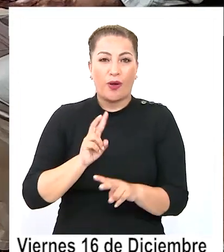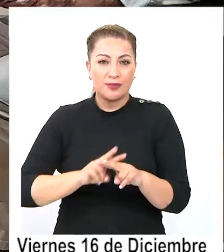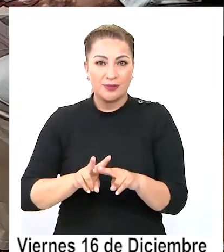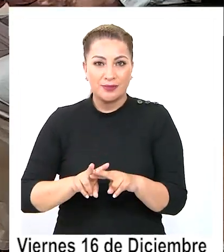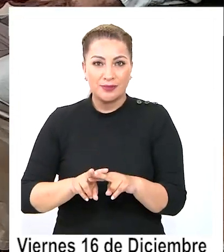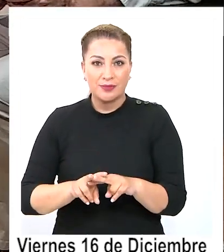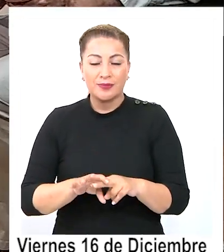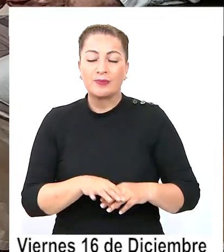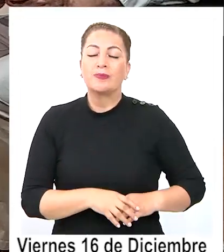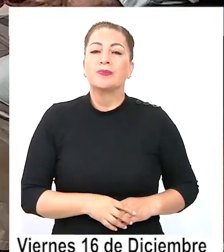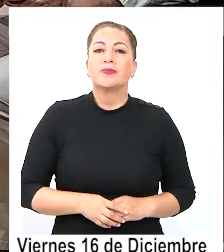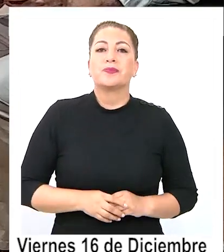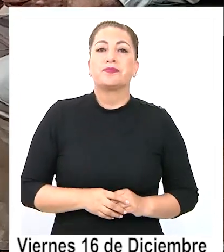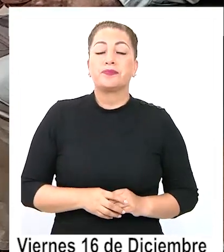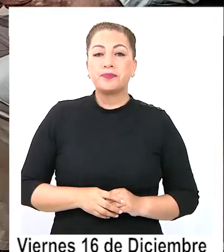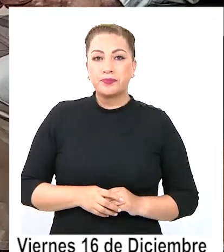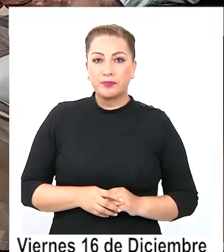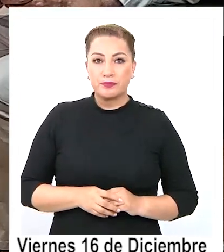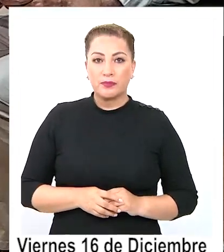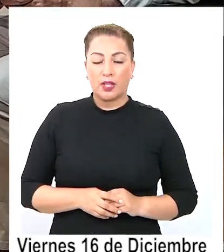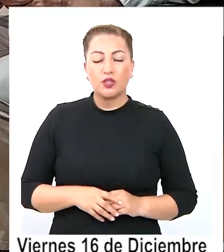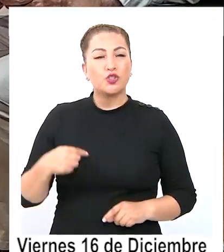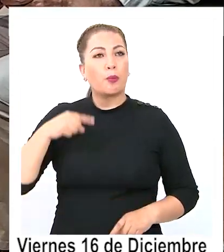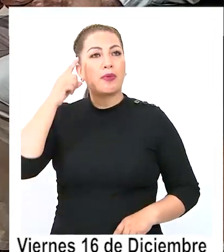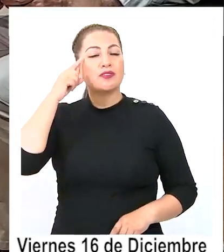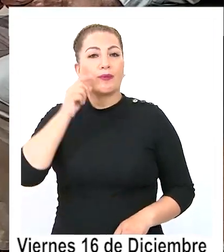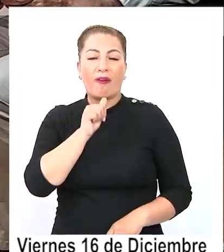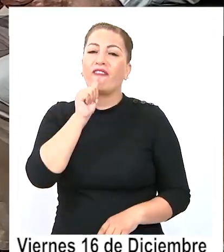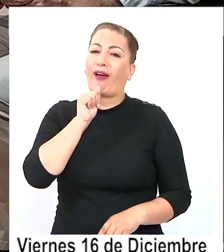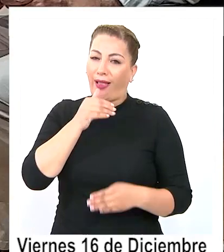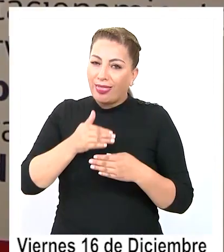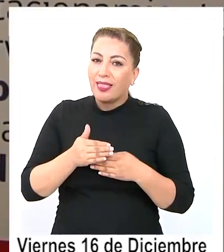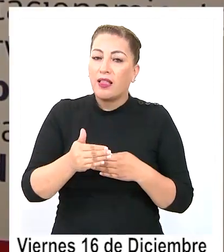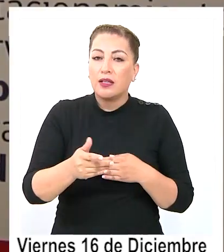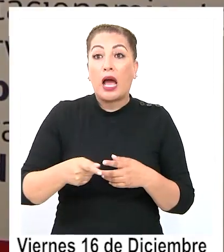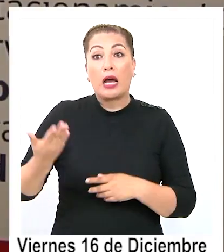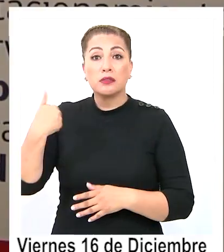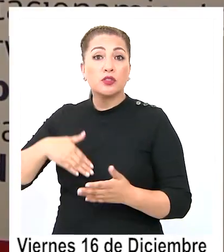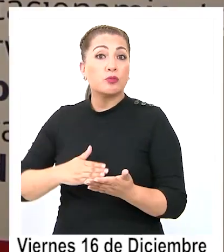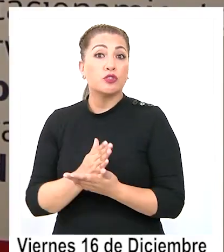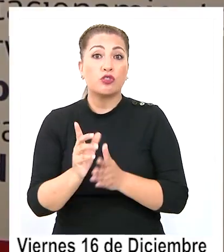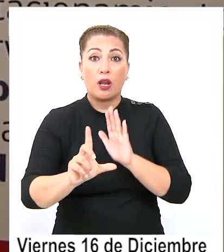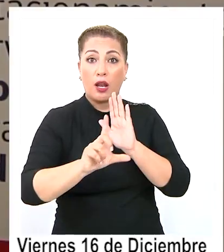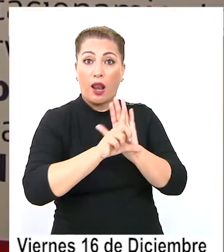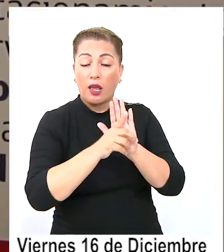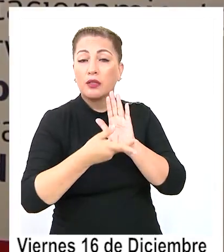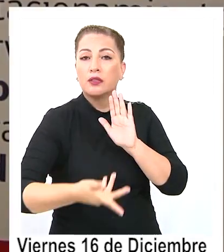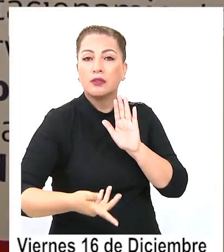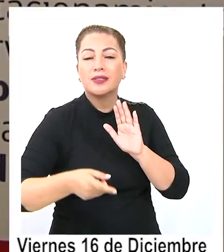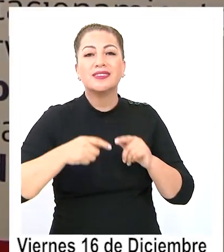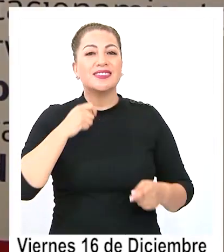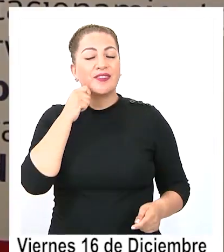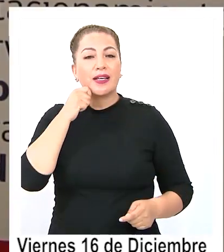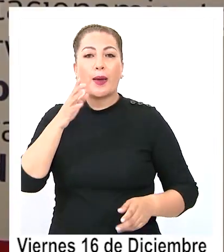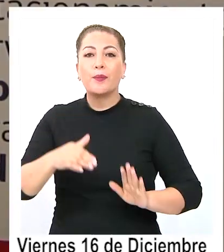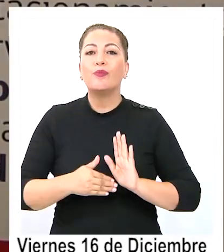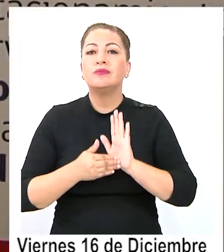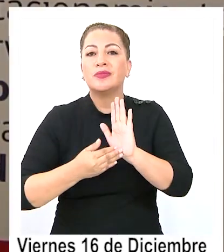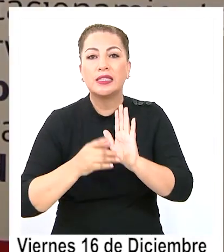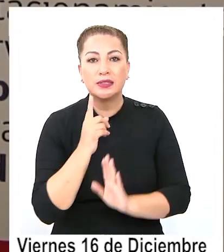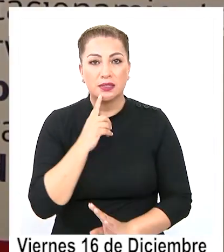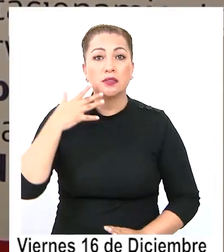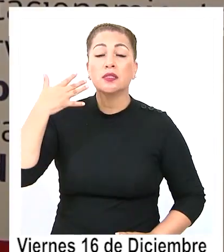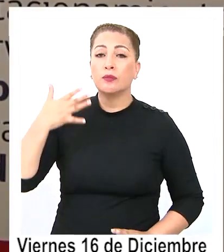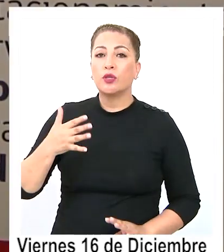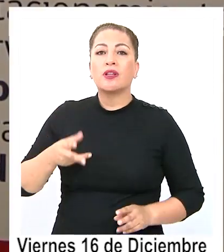haciendo. Yo creo que todavía falta. Ahora, cuando se inició esta ley, la idea era visibilizar la